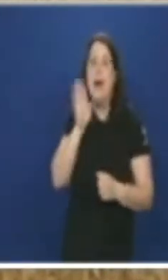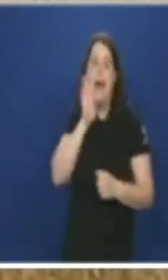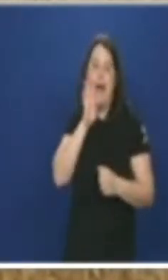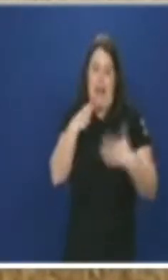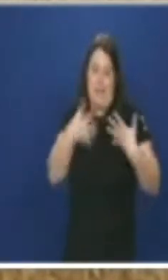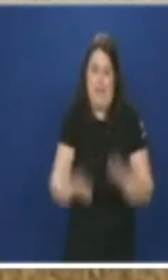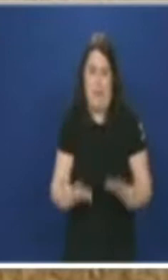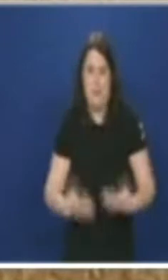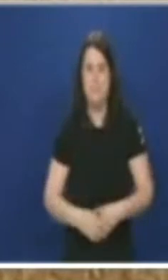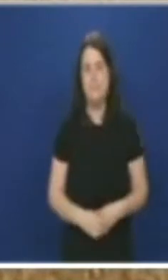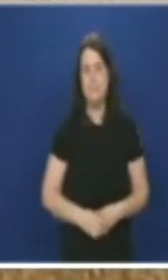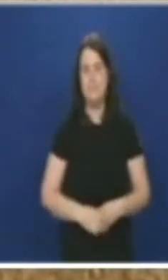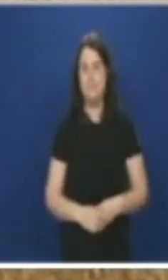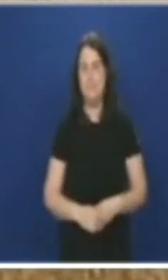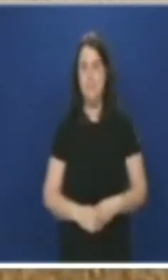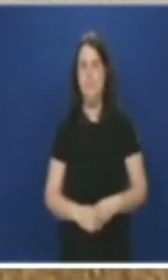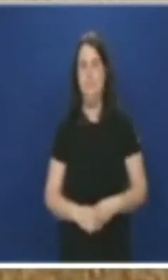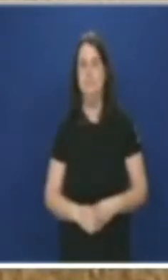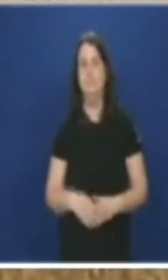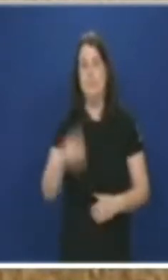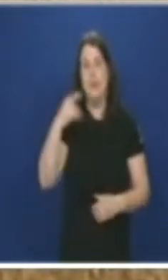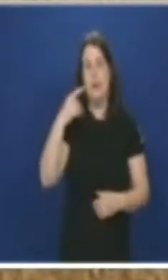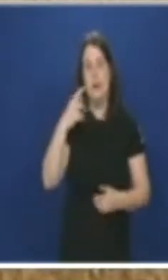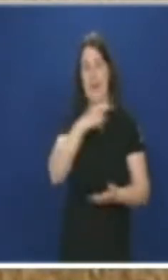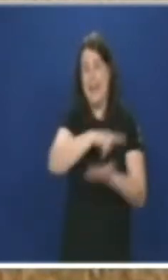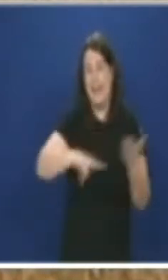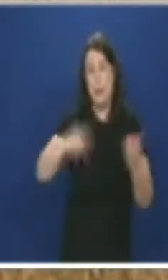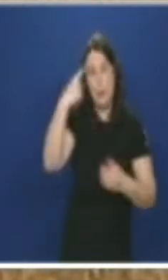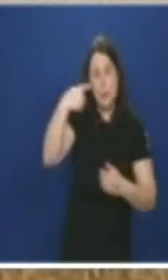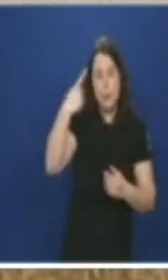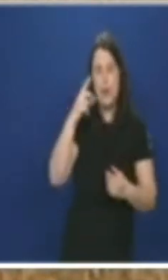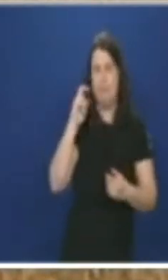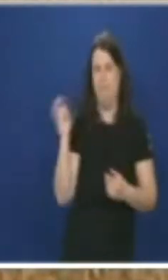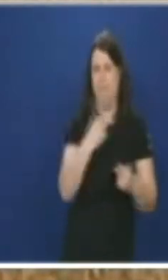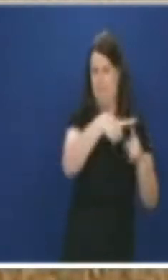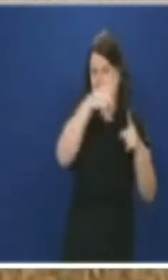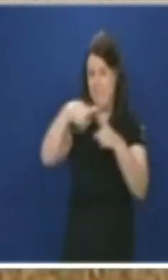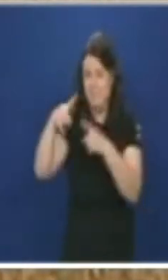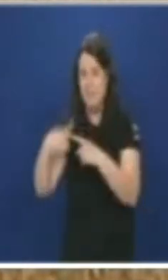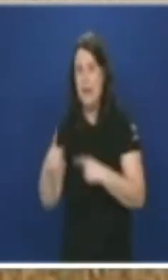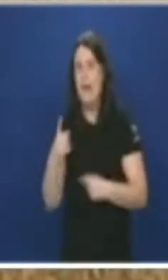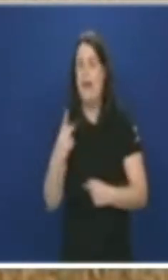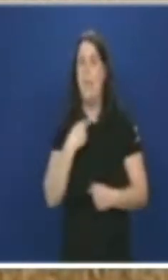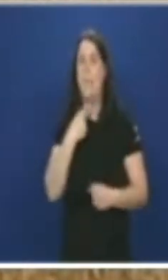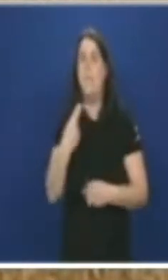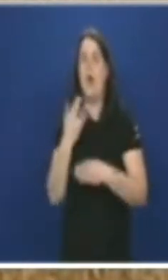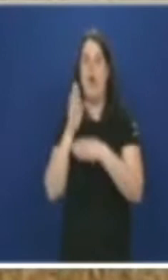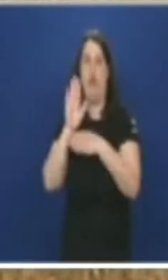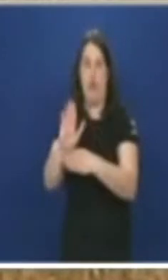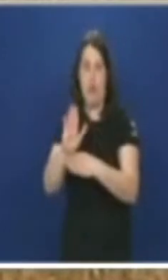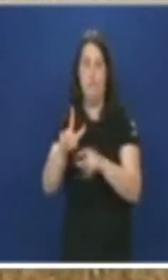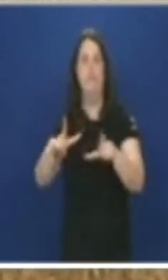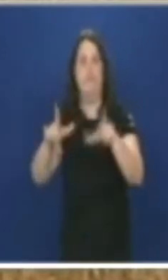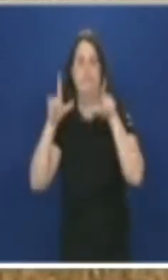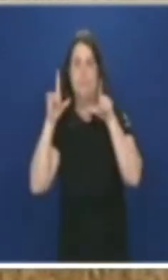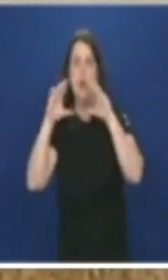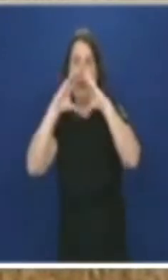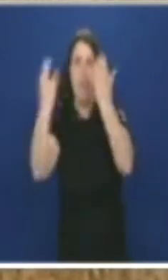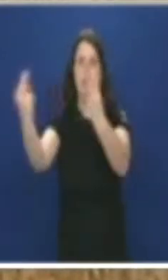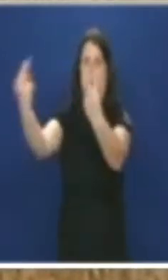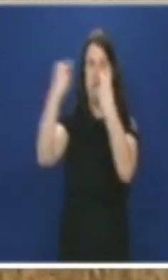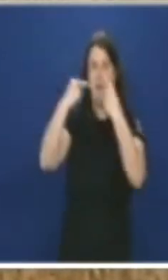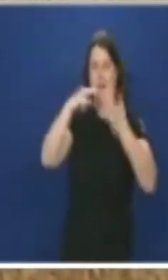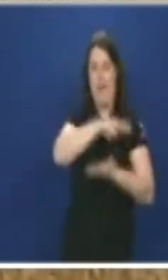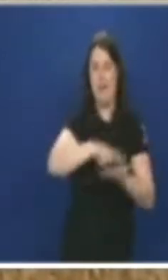vivir. A dimensión universal da cultura galega, a necesidade de ter unha voz propia no mundo e o